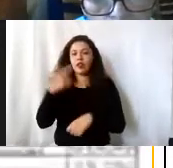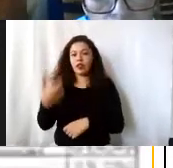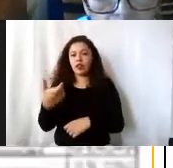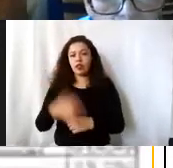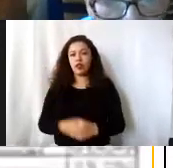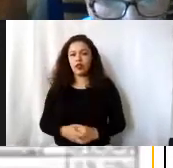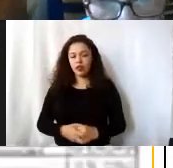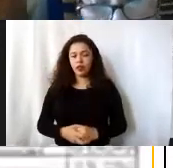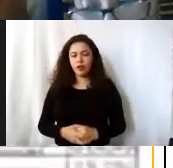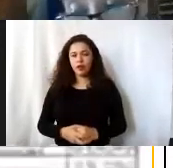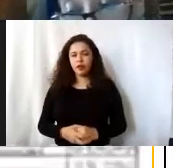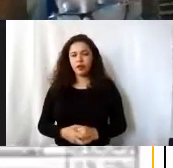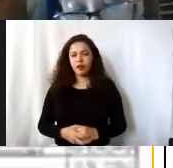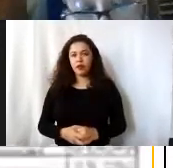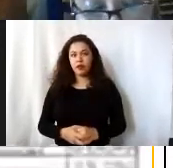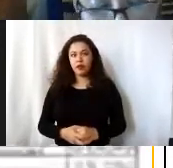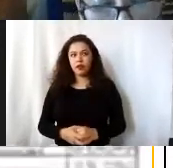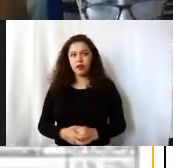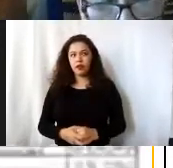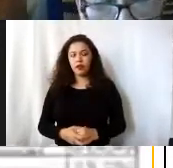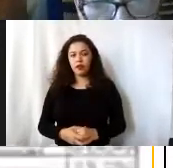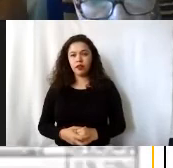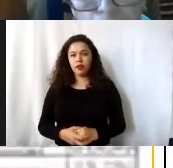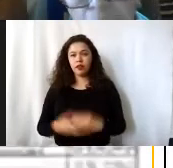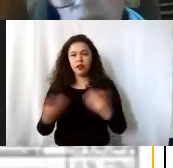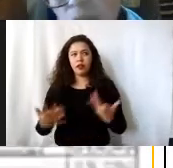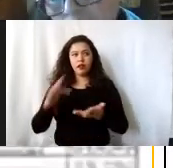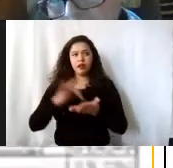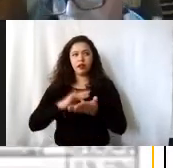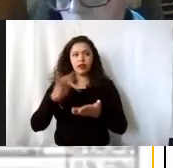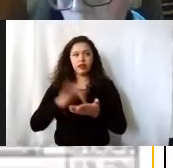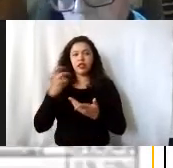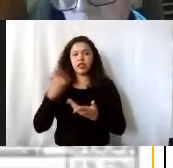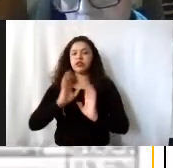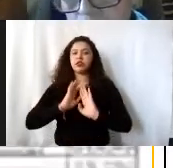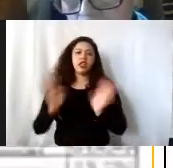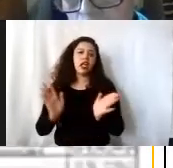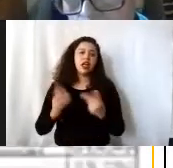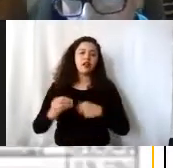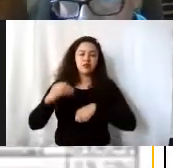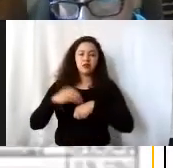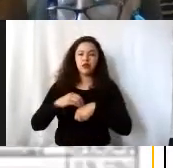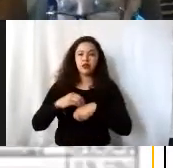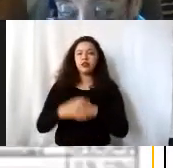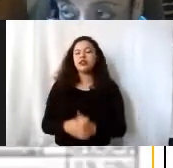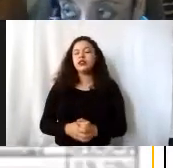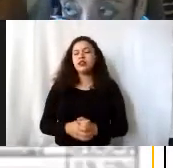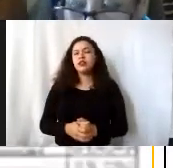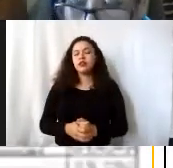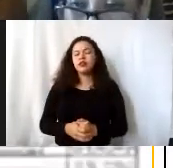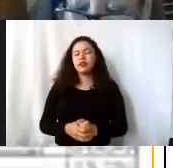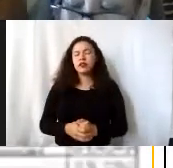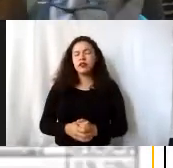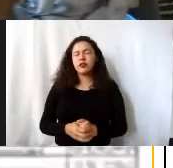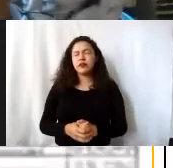socioeconómico. Agradecimientos, bueno, esto está implícito que muchas veces tenemos que